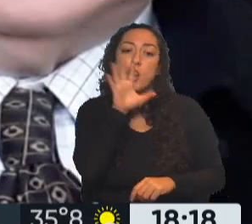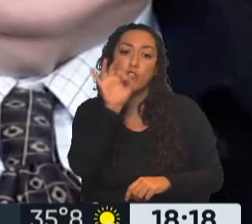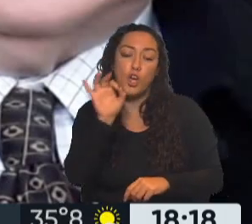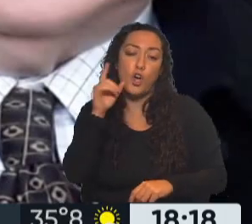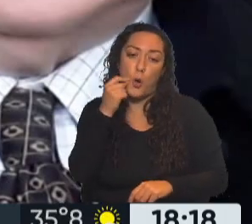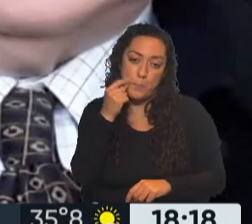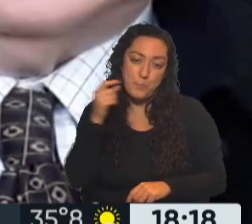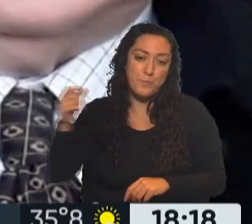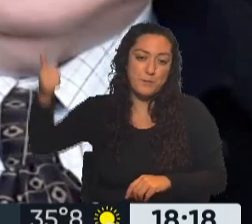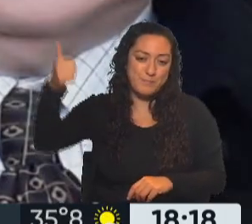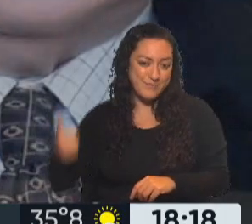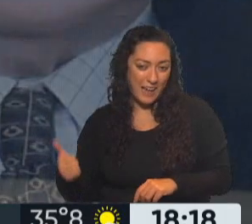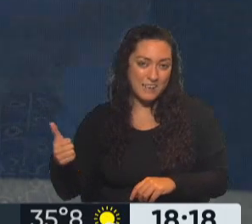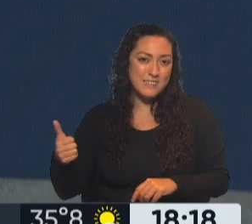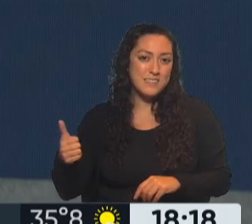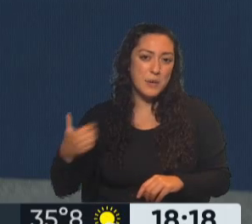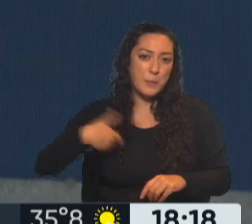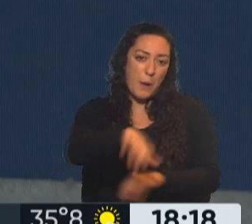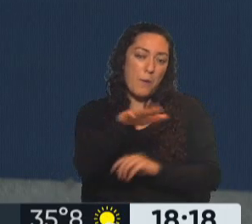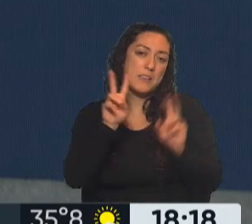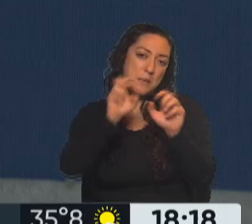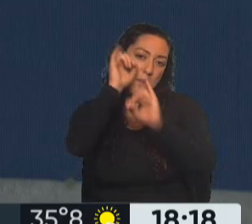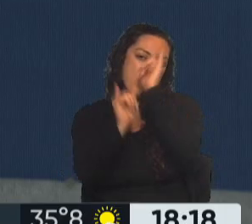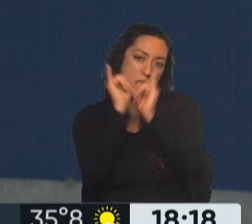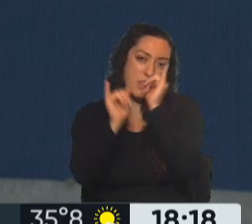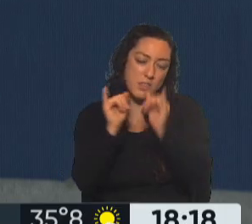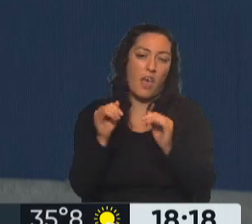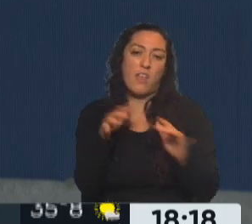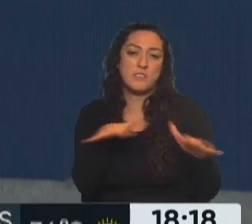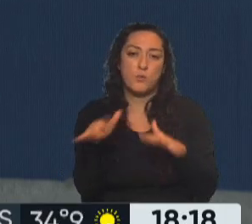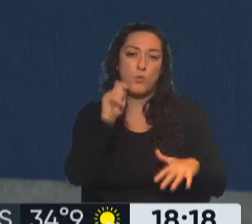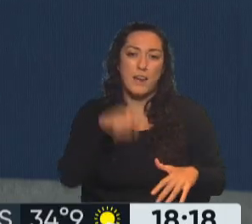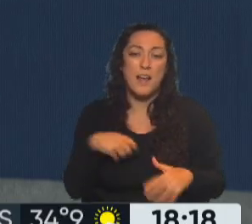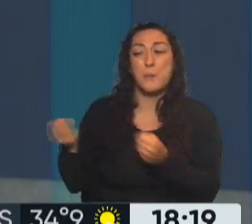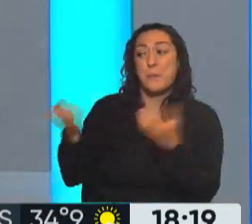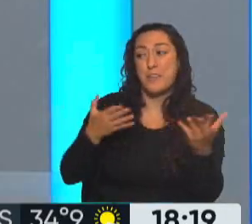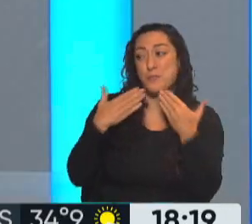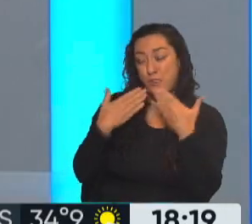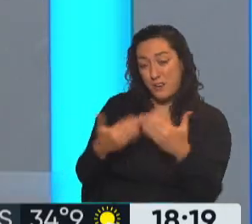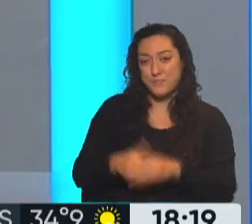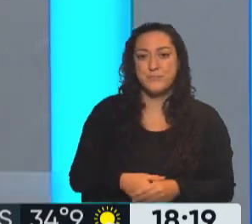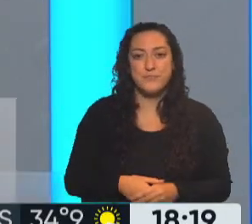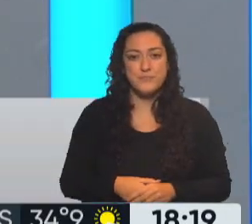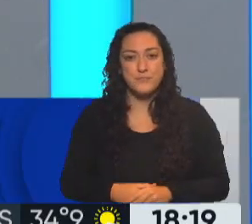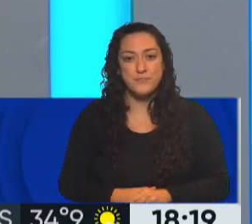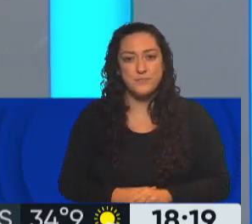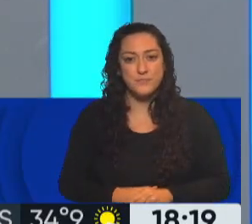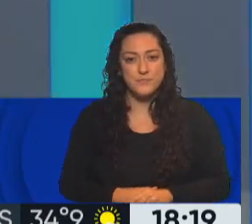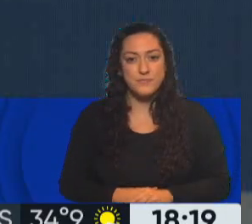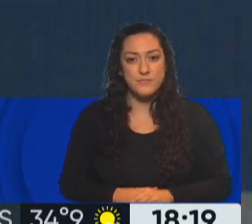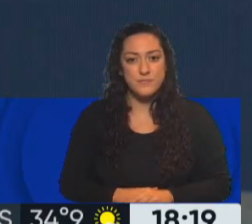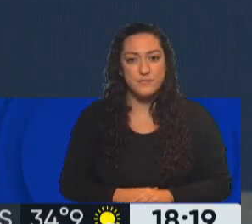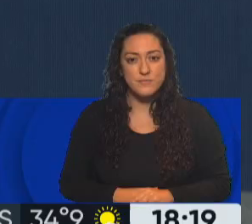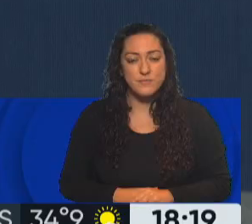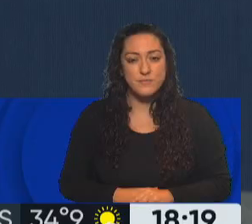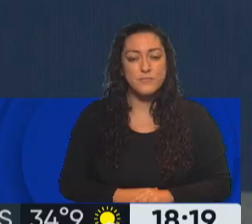con nosotros justamente para ampliar sobre este tema, la situación en Ucrania. Bienvenido, gracias Alberto. Gracias por la invitación. No, por favor.